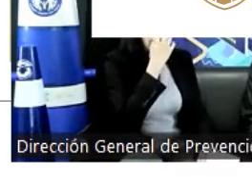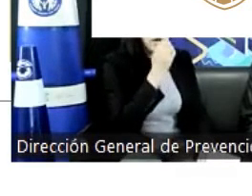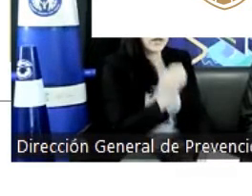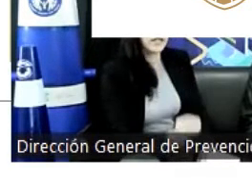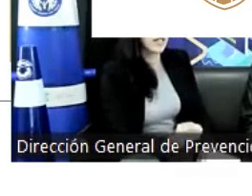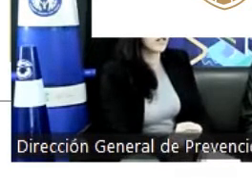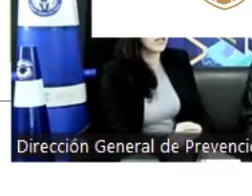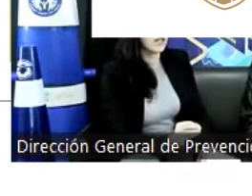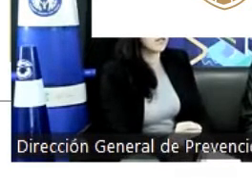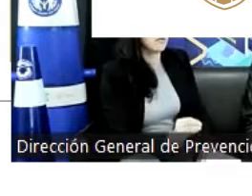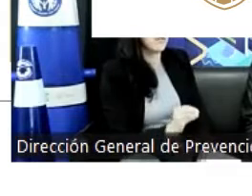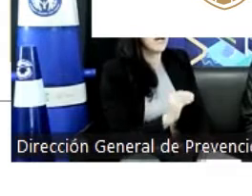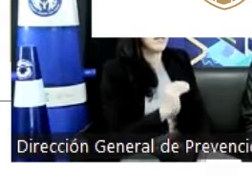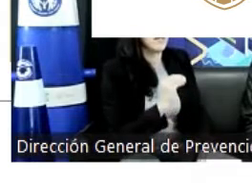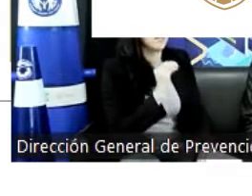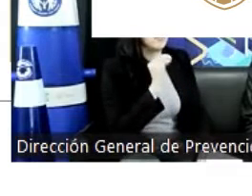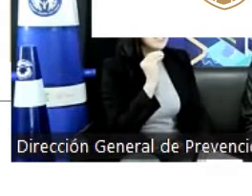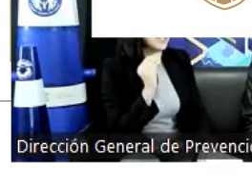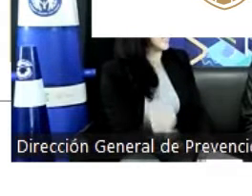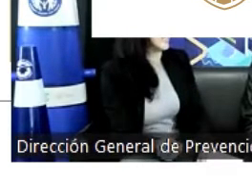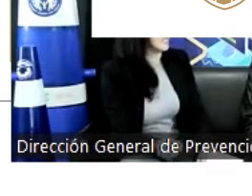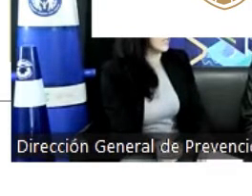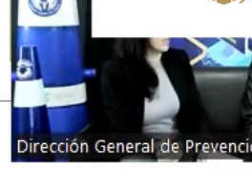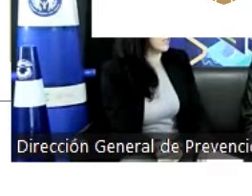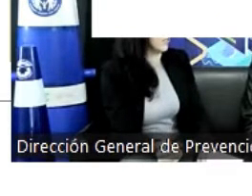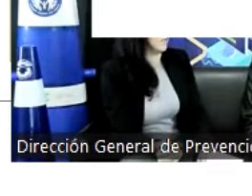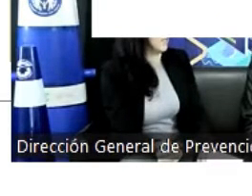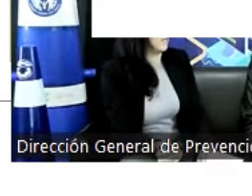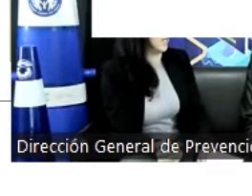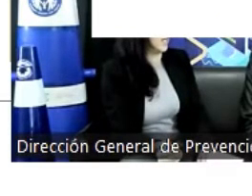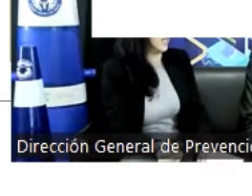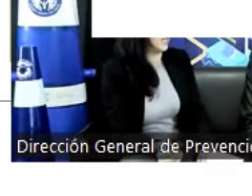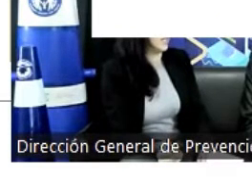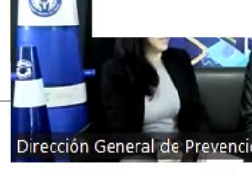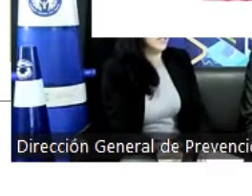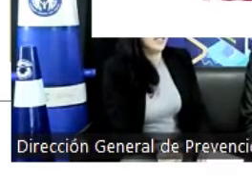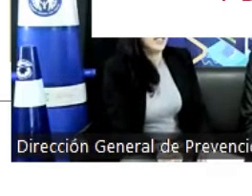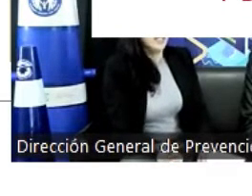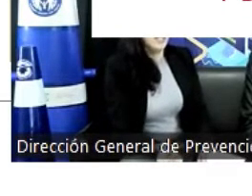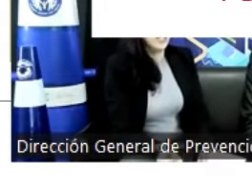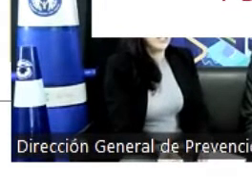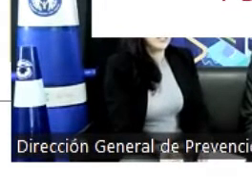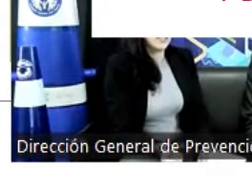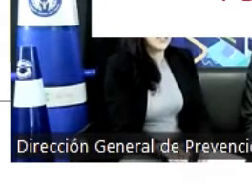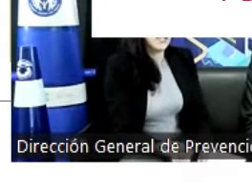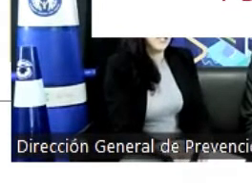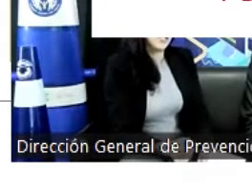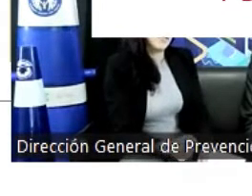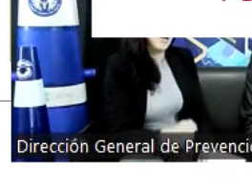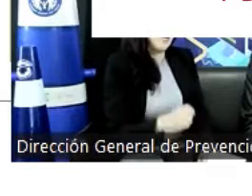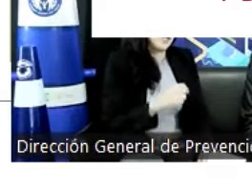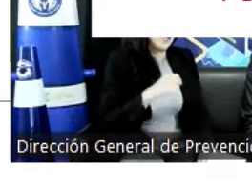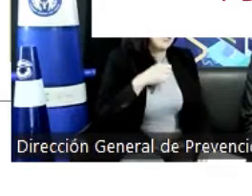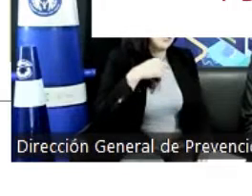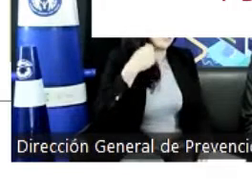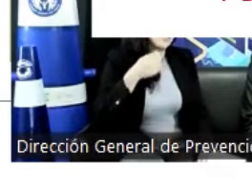que de acuerdo al nivel de consumo va a haber una estrategia de intervención en específica. Exactamente. Y que entonces, si